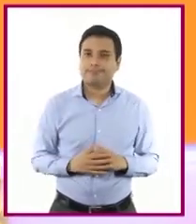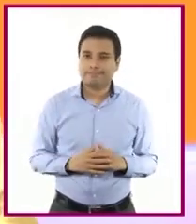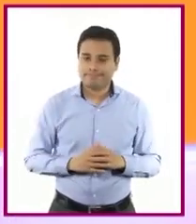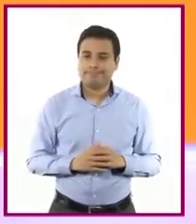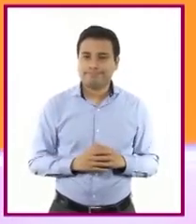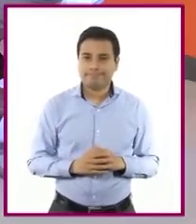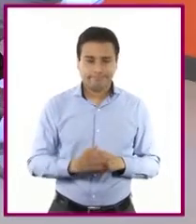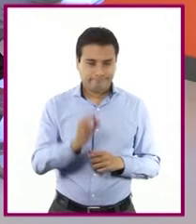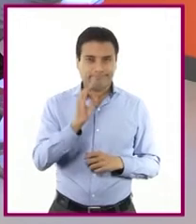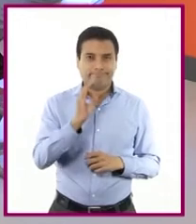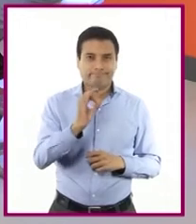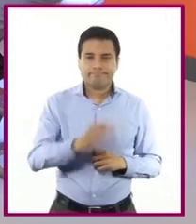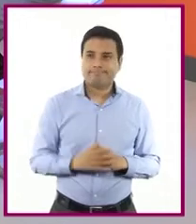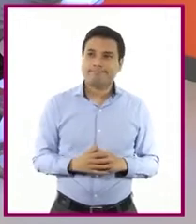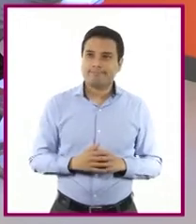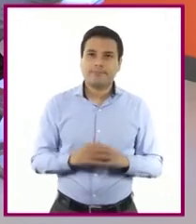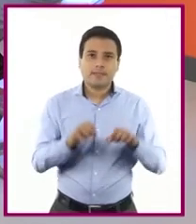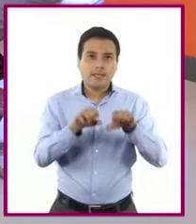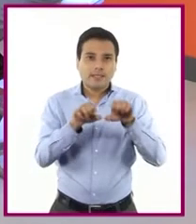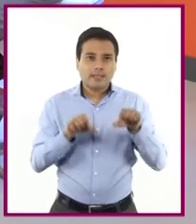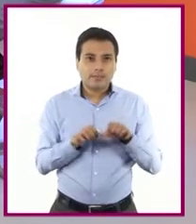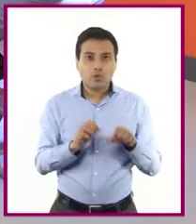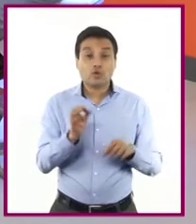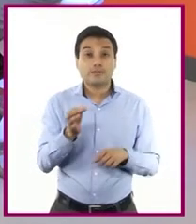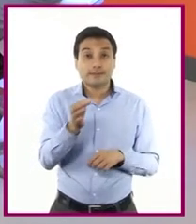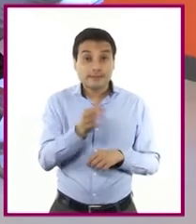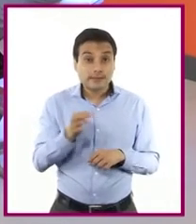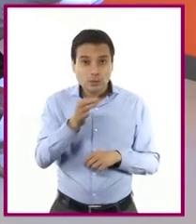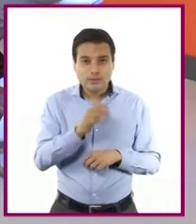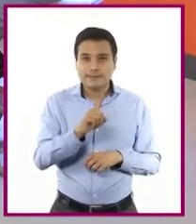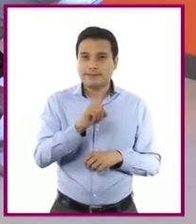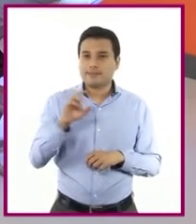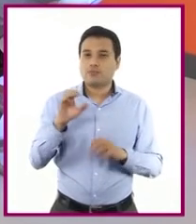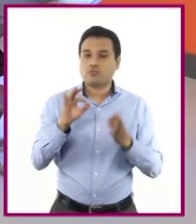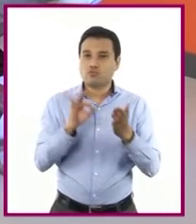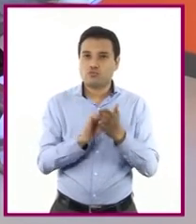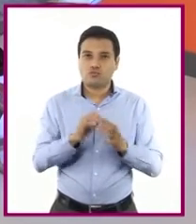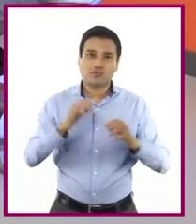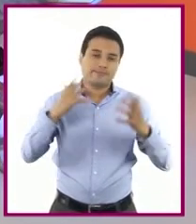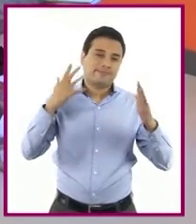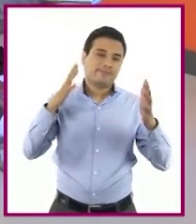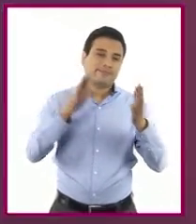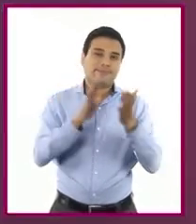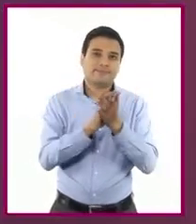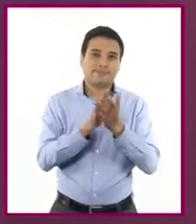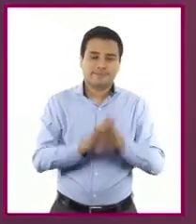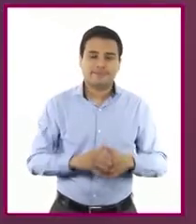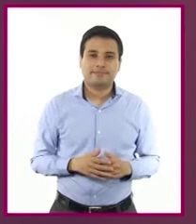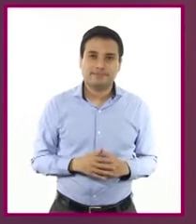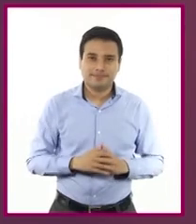confiables. Equipo Célula suman sus primeros 100 puntos.